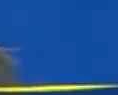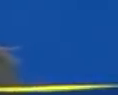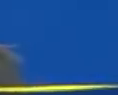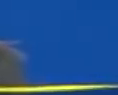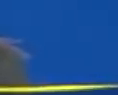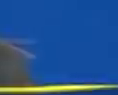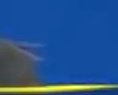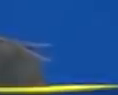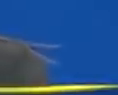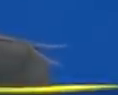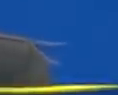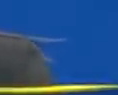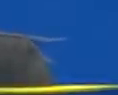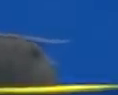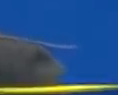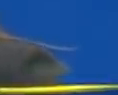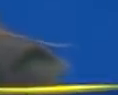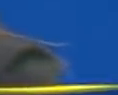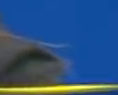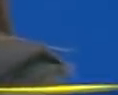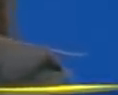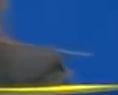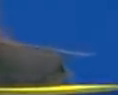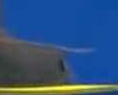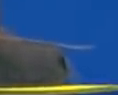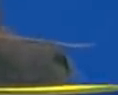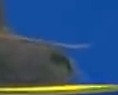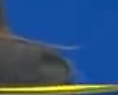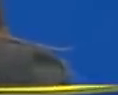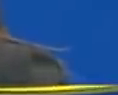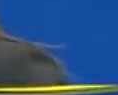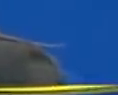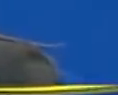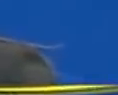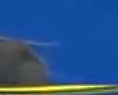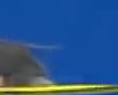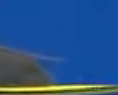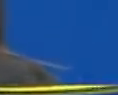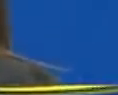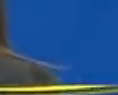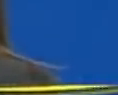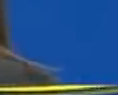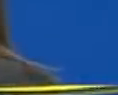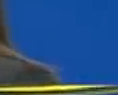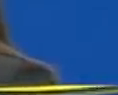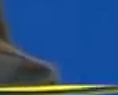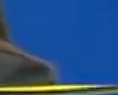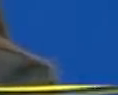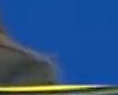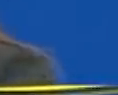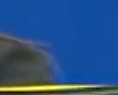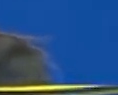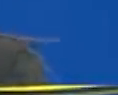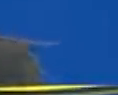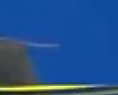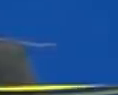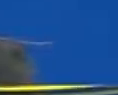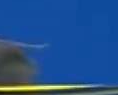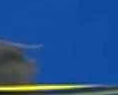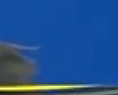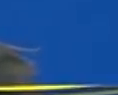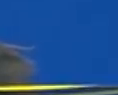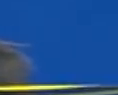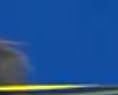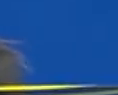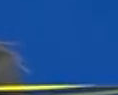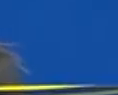hemos visto que un país tras otro han sido destruidos por el imperialismo estadounidense. El aparato de los medios